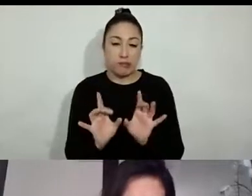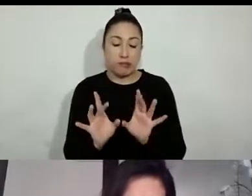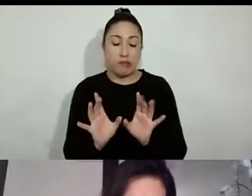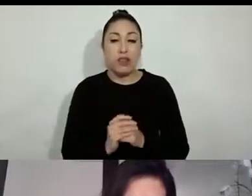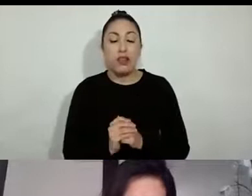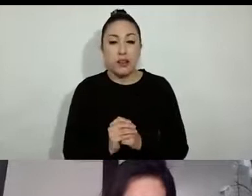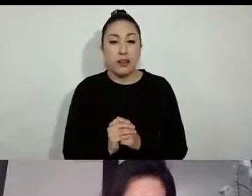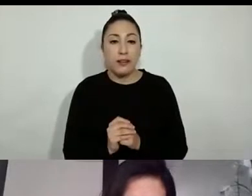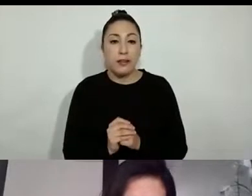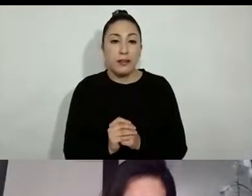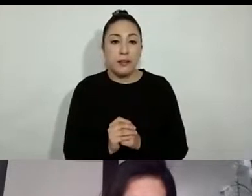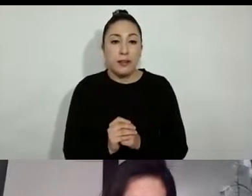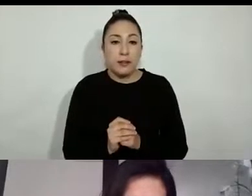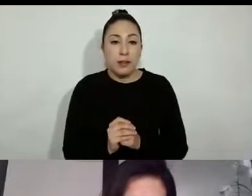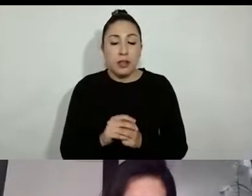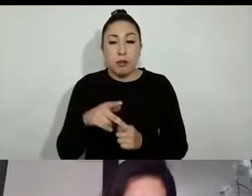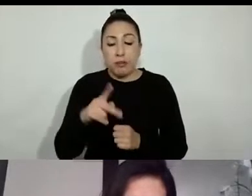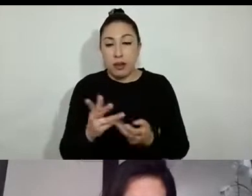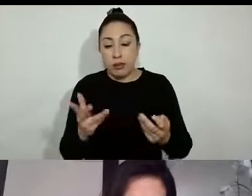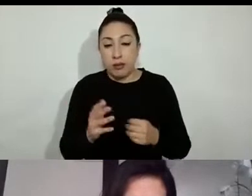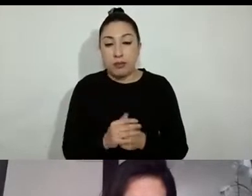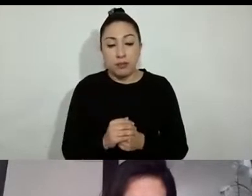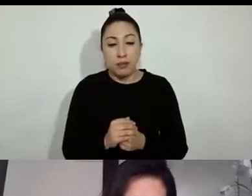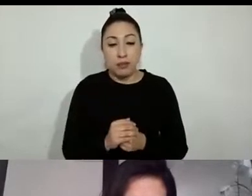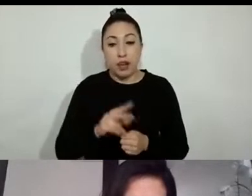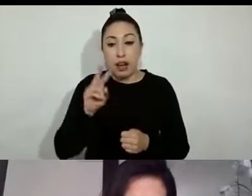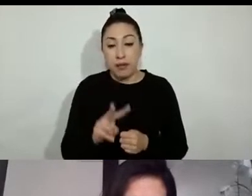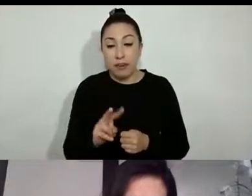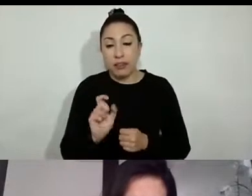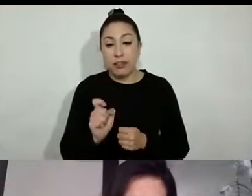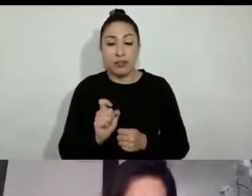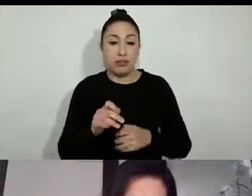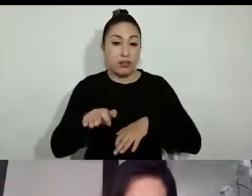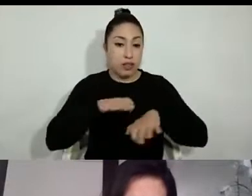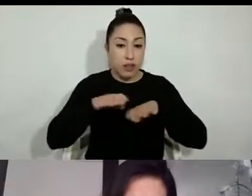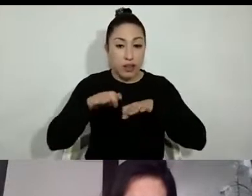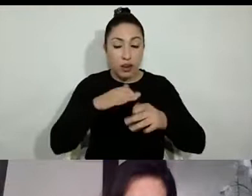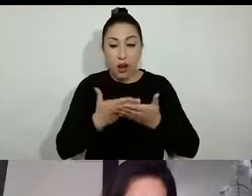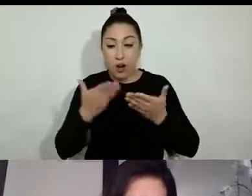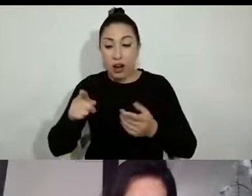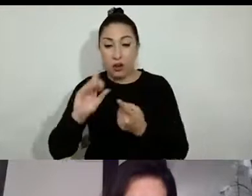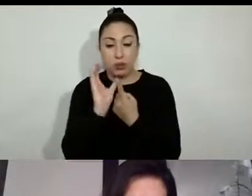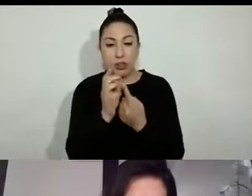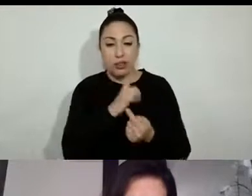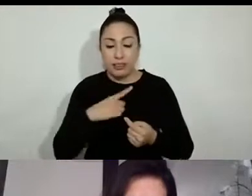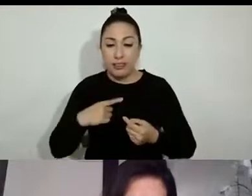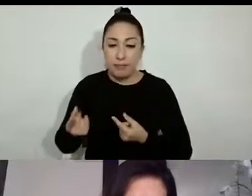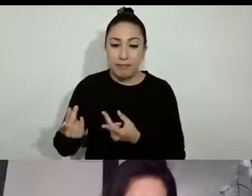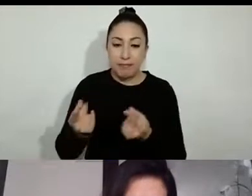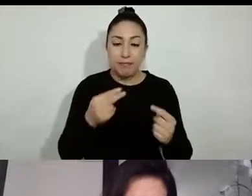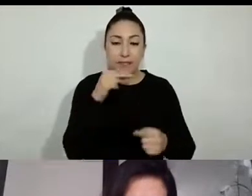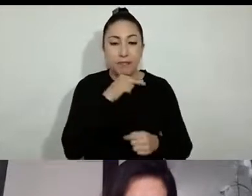repercuten, ponen a trabajar, dinamizan la comisión. El tema